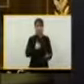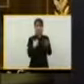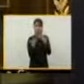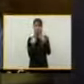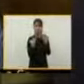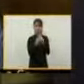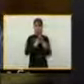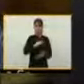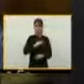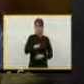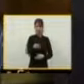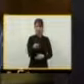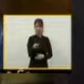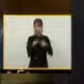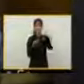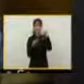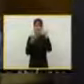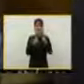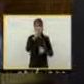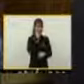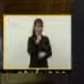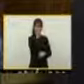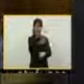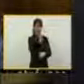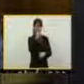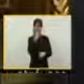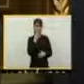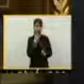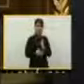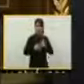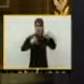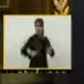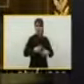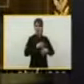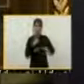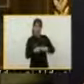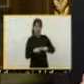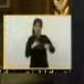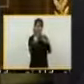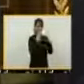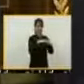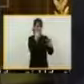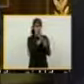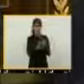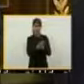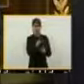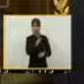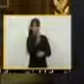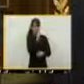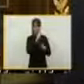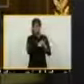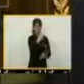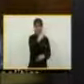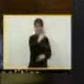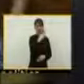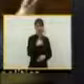y necesita que una abstención no pase a negativo, porque eso le va a permitir decir, hemos tenido ya más que el otro día. Como estamos